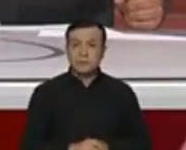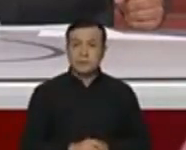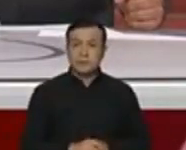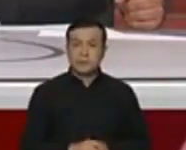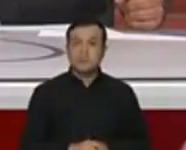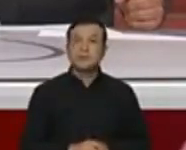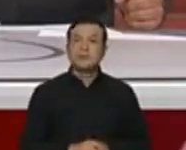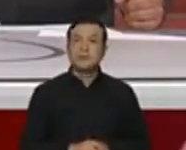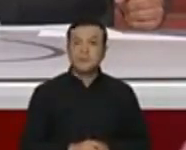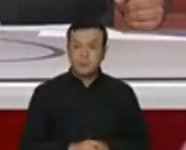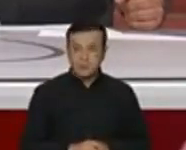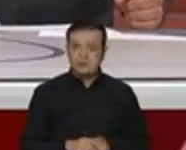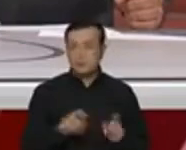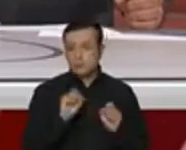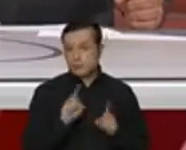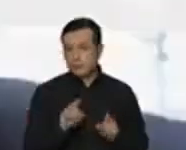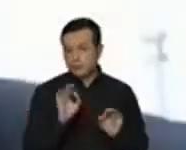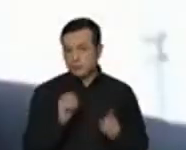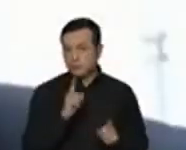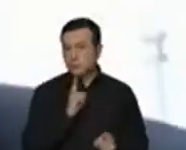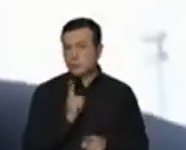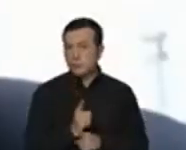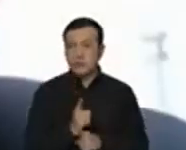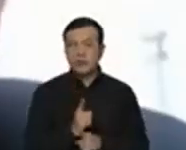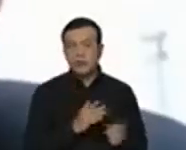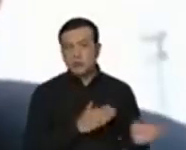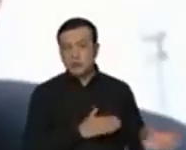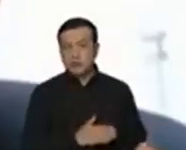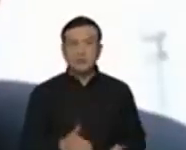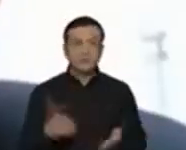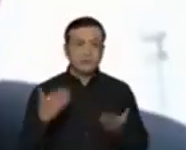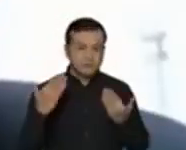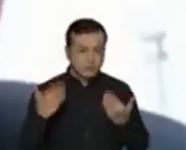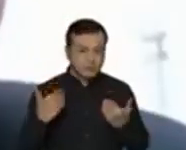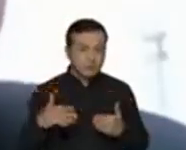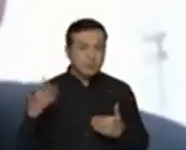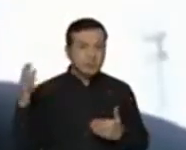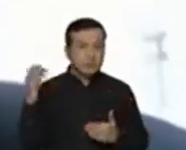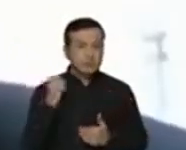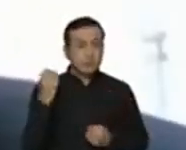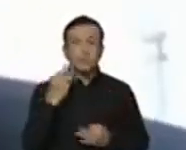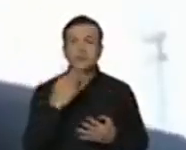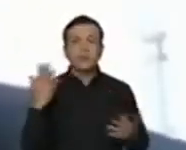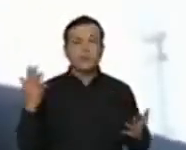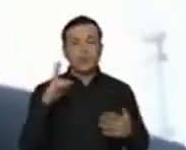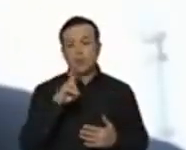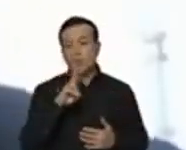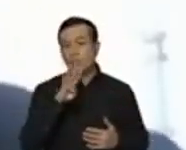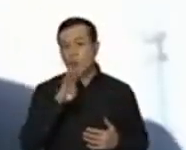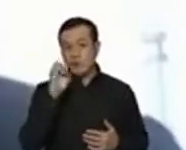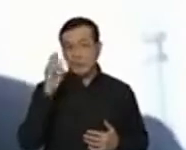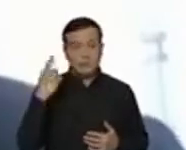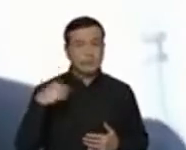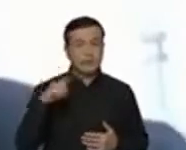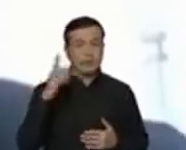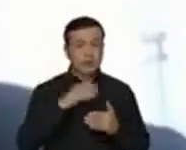Bueno, buena pregunta. Nosotros justamente hemos logrado colocar más de 40 millones de